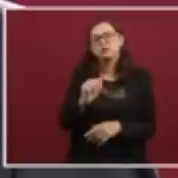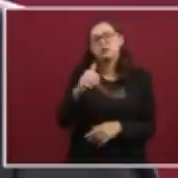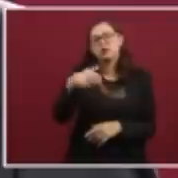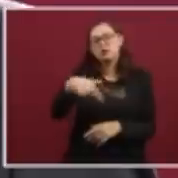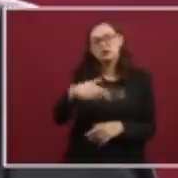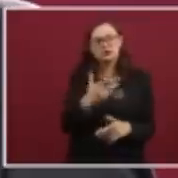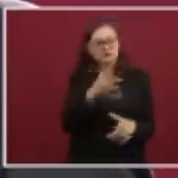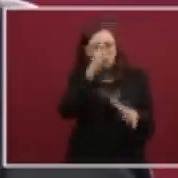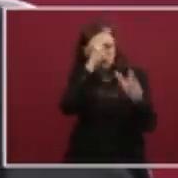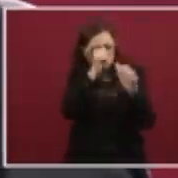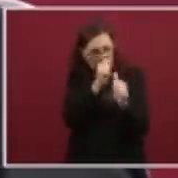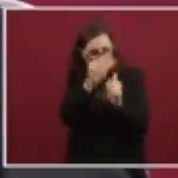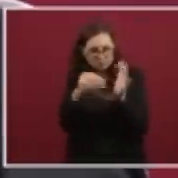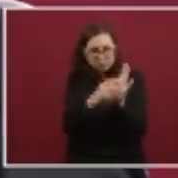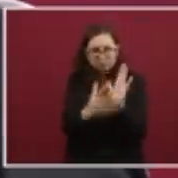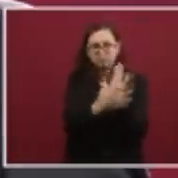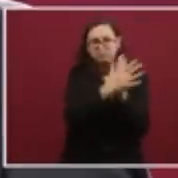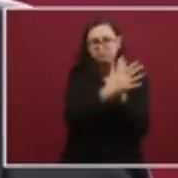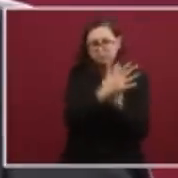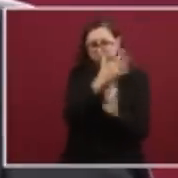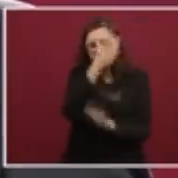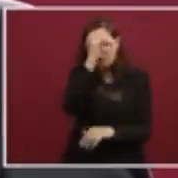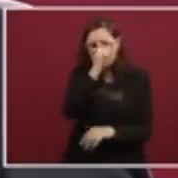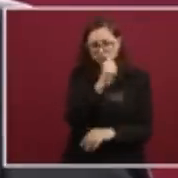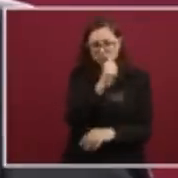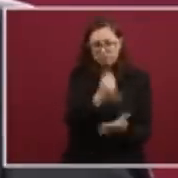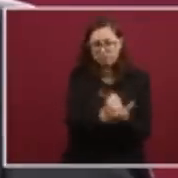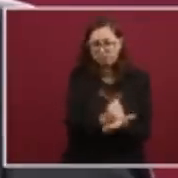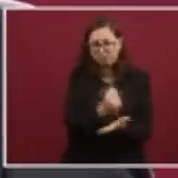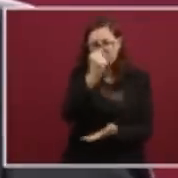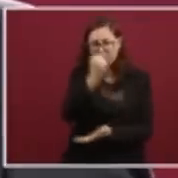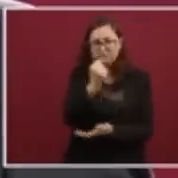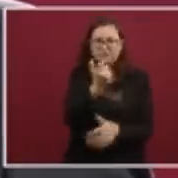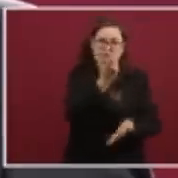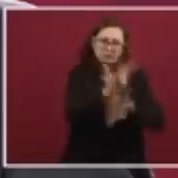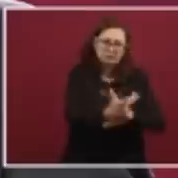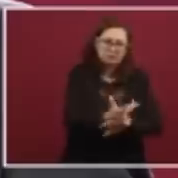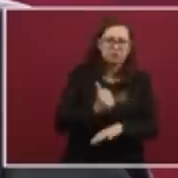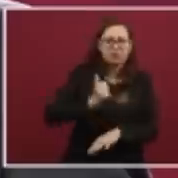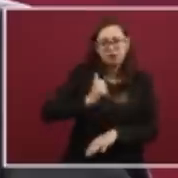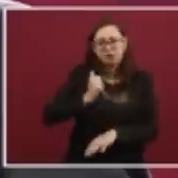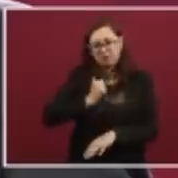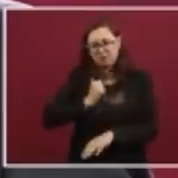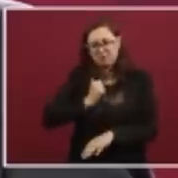de Libre Comercio con Estados Unidos y con Canadá,